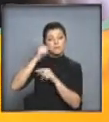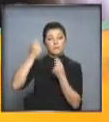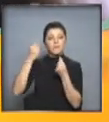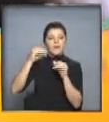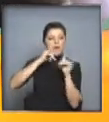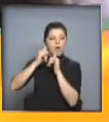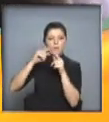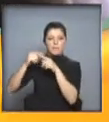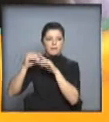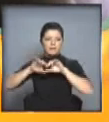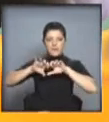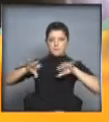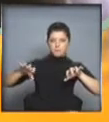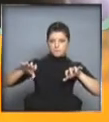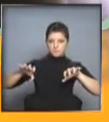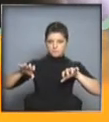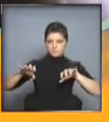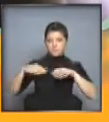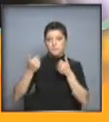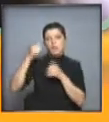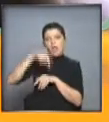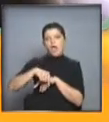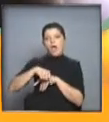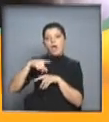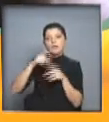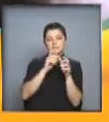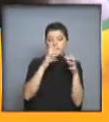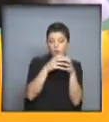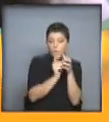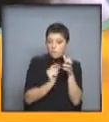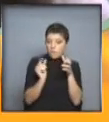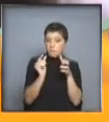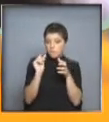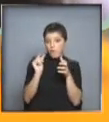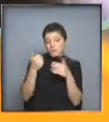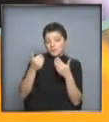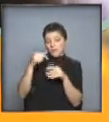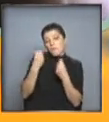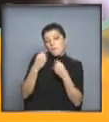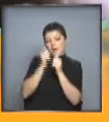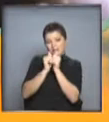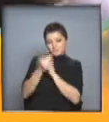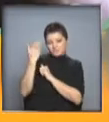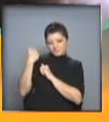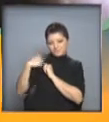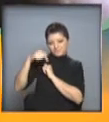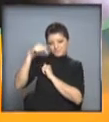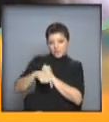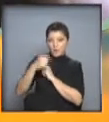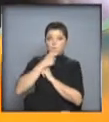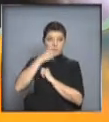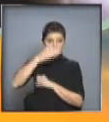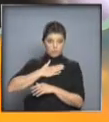política. Entonces, por algo es que somos una minoría militando. Y también yo, por ejemplo, milito en el Centro de